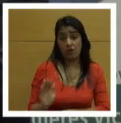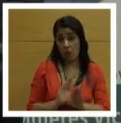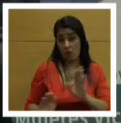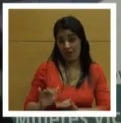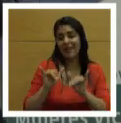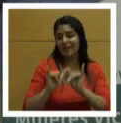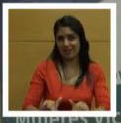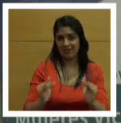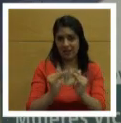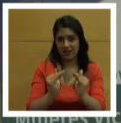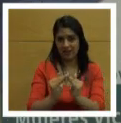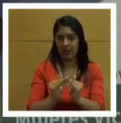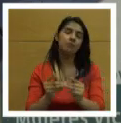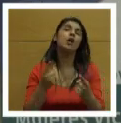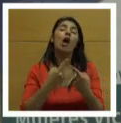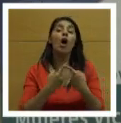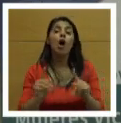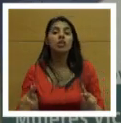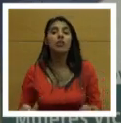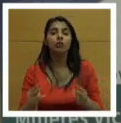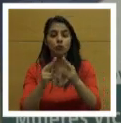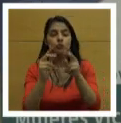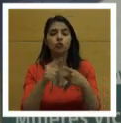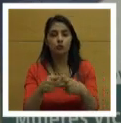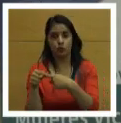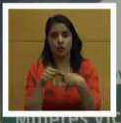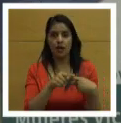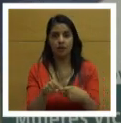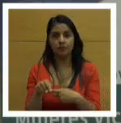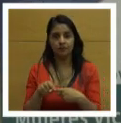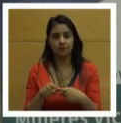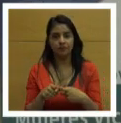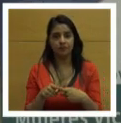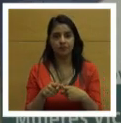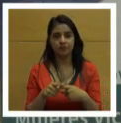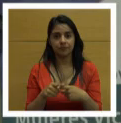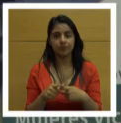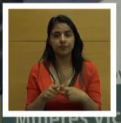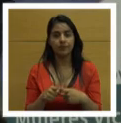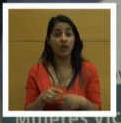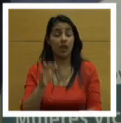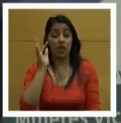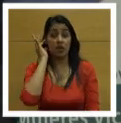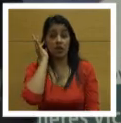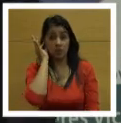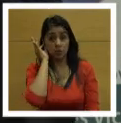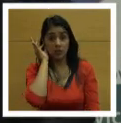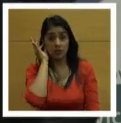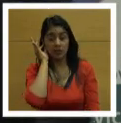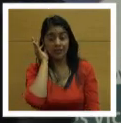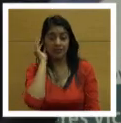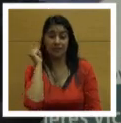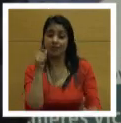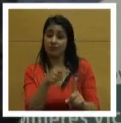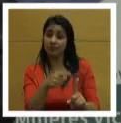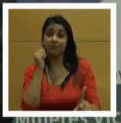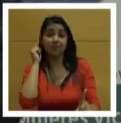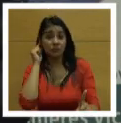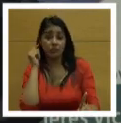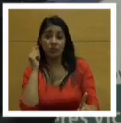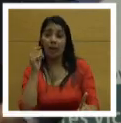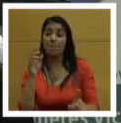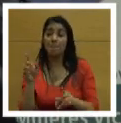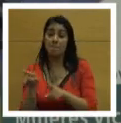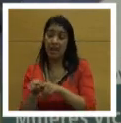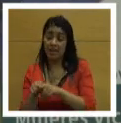casas. Otra construcción social, las mujeres que son golpeadas por sus